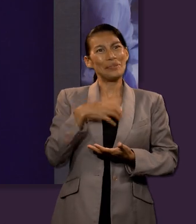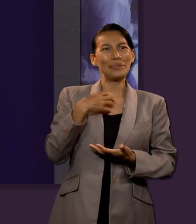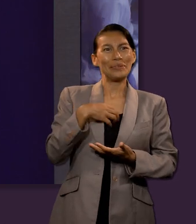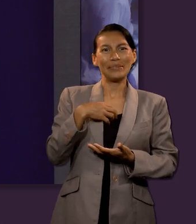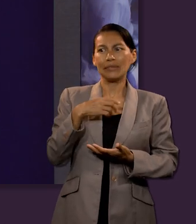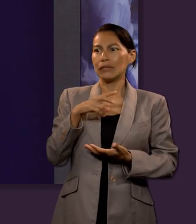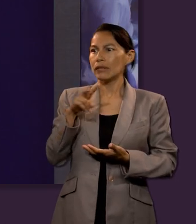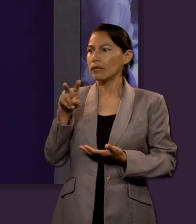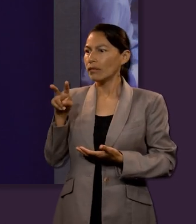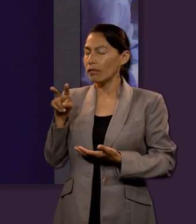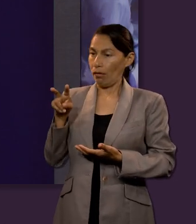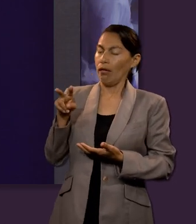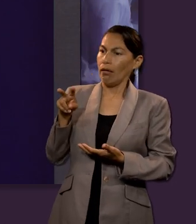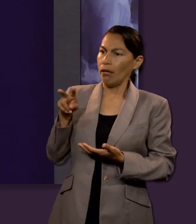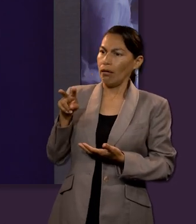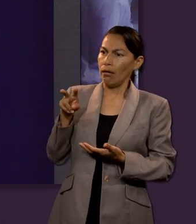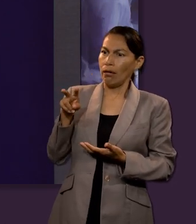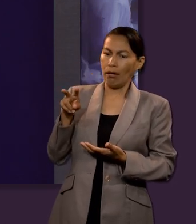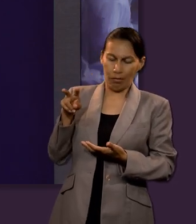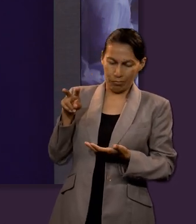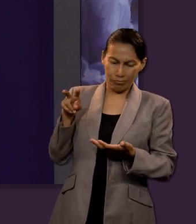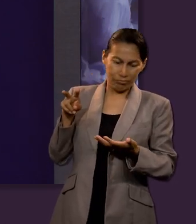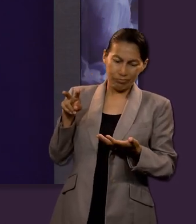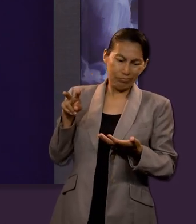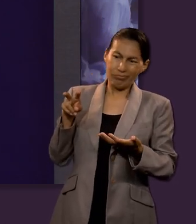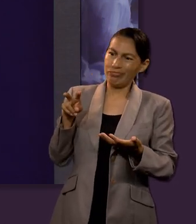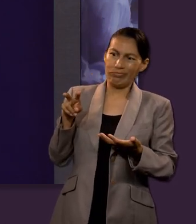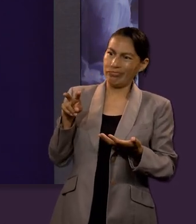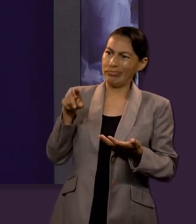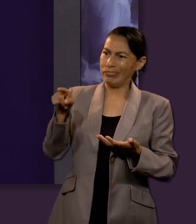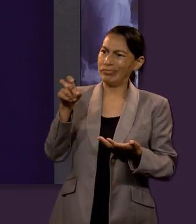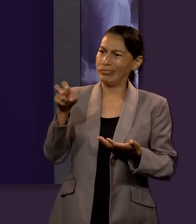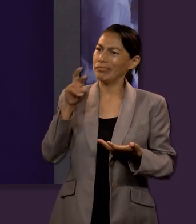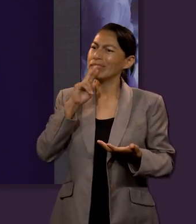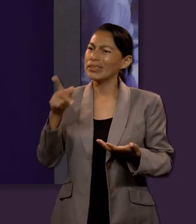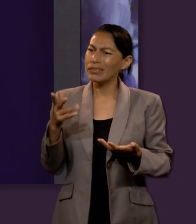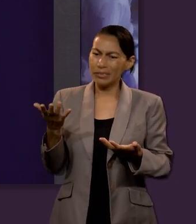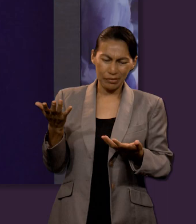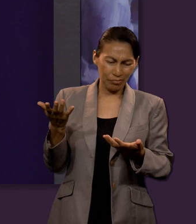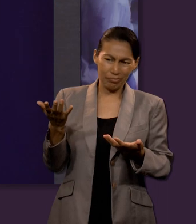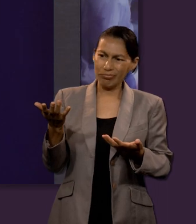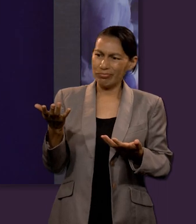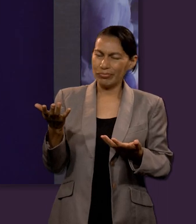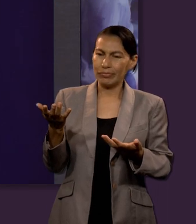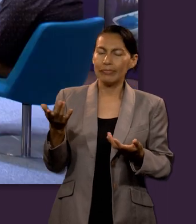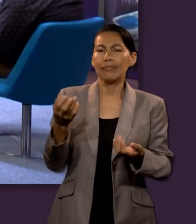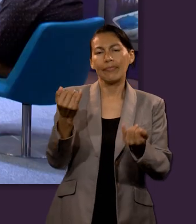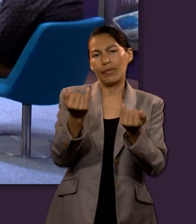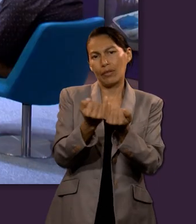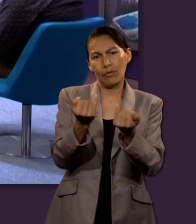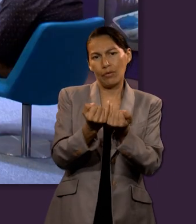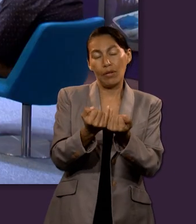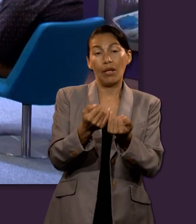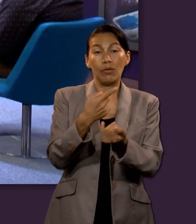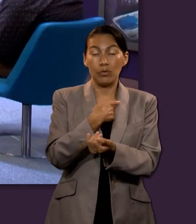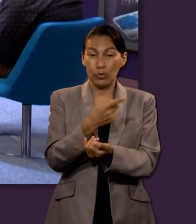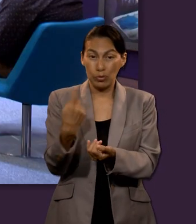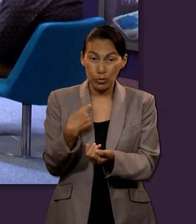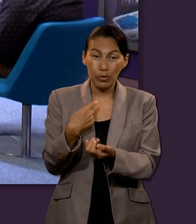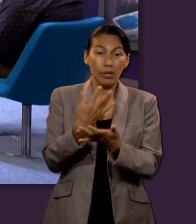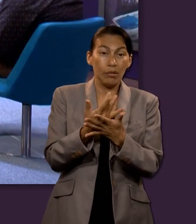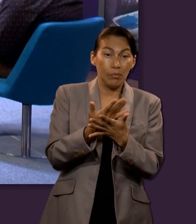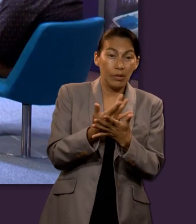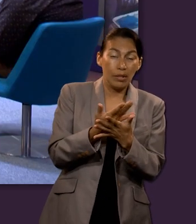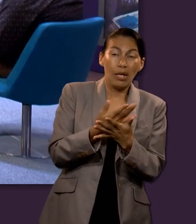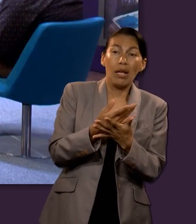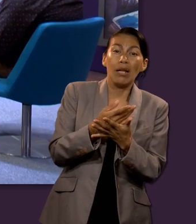después de eso otra cosa y dice ay me hubiera comprado eso mejor sí eso sí creo que eso nos hace estar